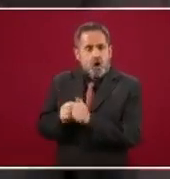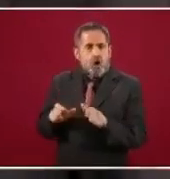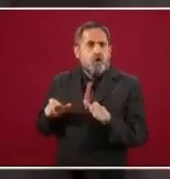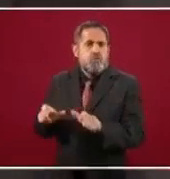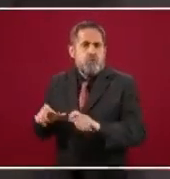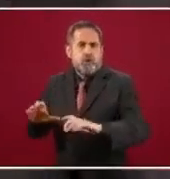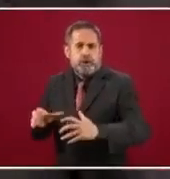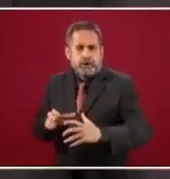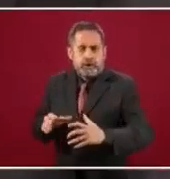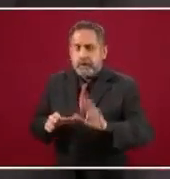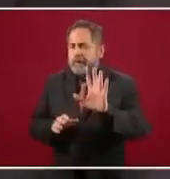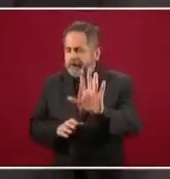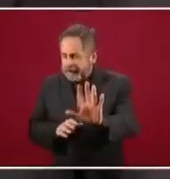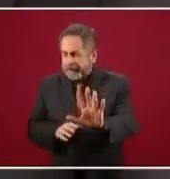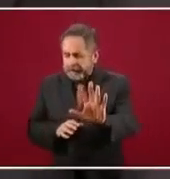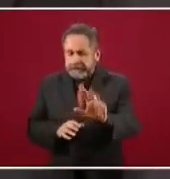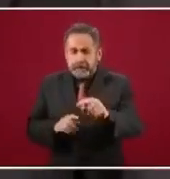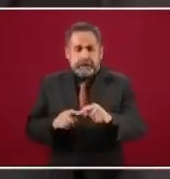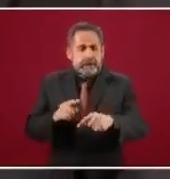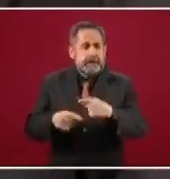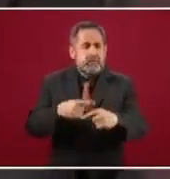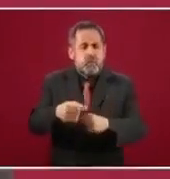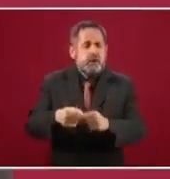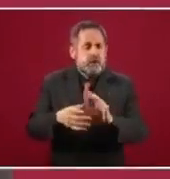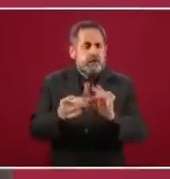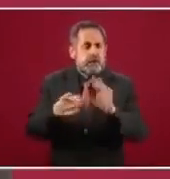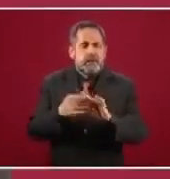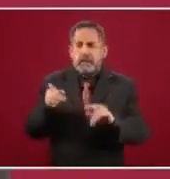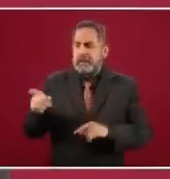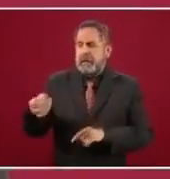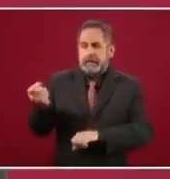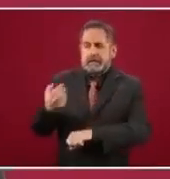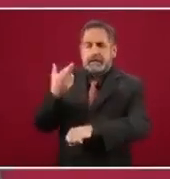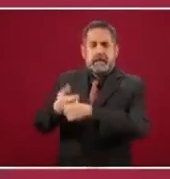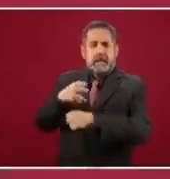todo esto lo va a explicar el secretario de Relaciones Exteriores.